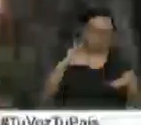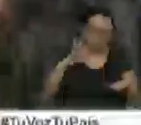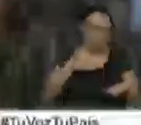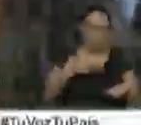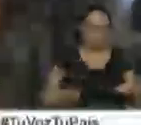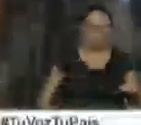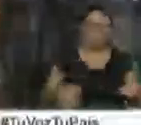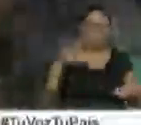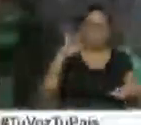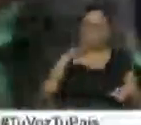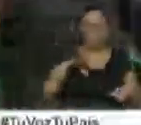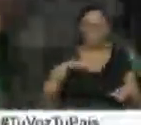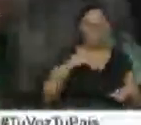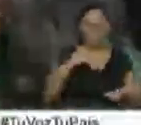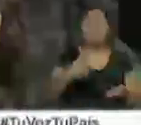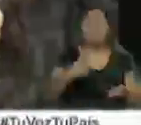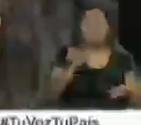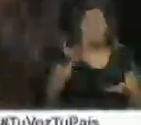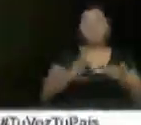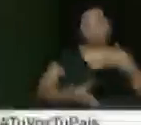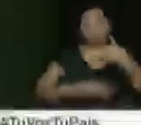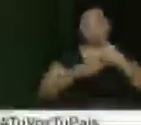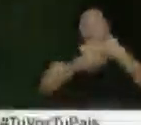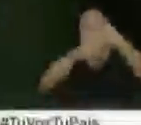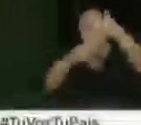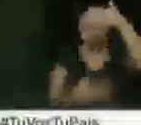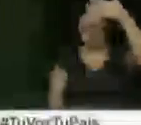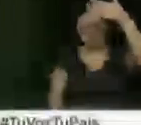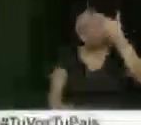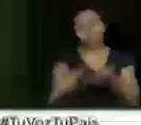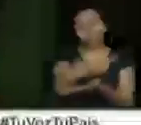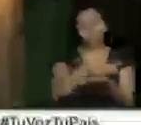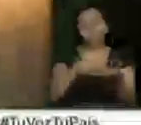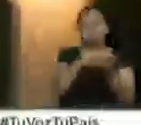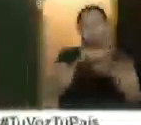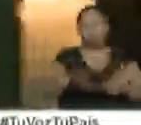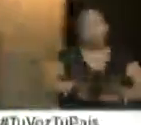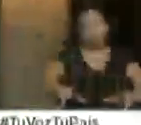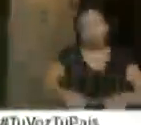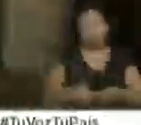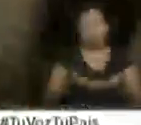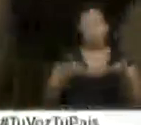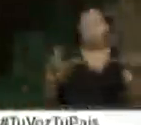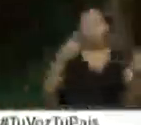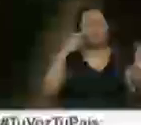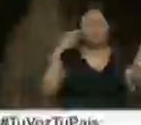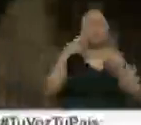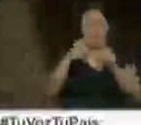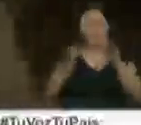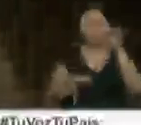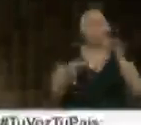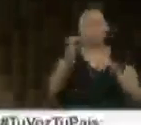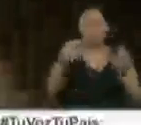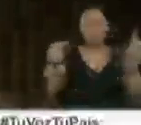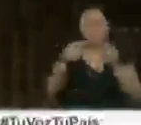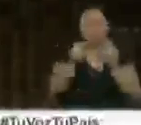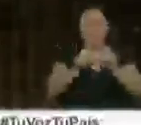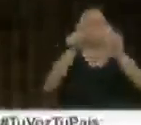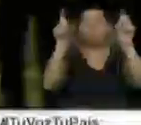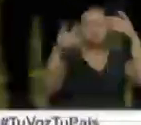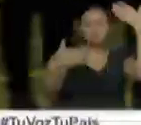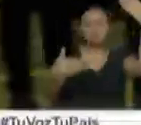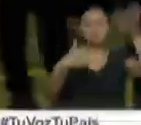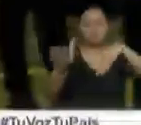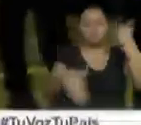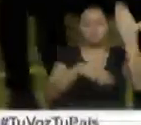mandatario. El de Temer se suma a una larga lista de escándalos de corrupción que ha puesto en la mira de la justicia a empresarios y políticos